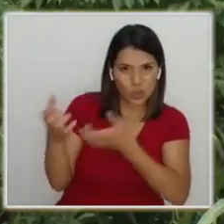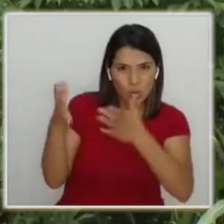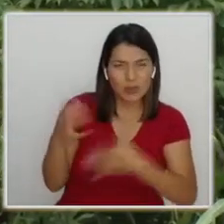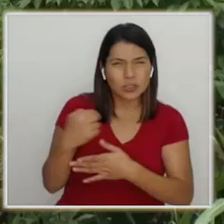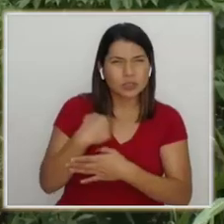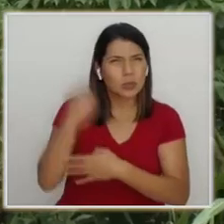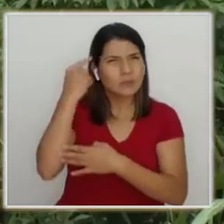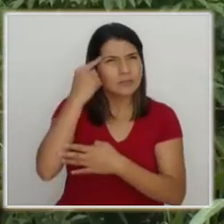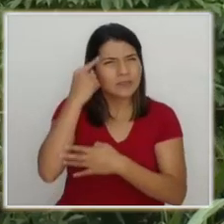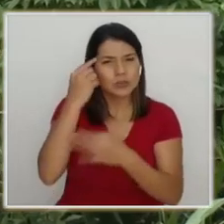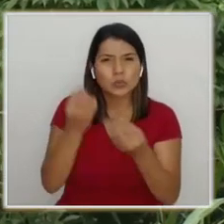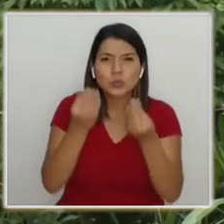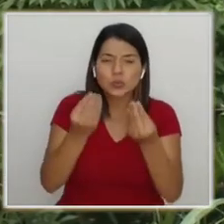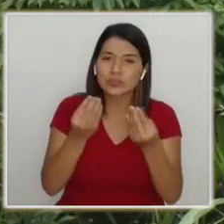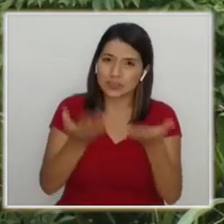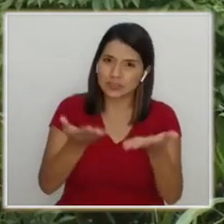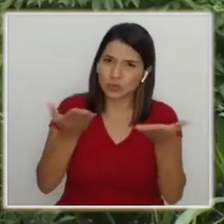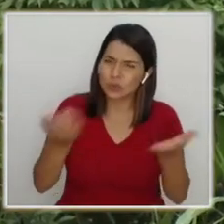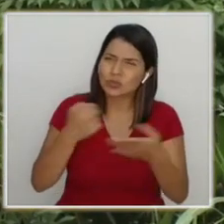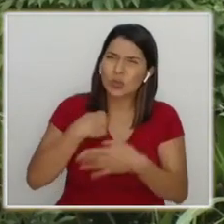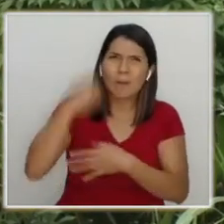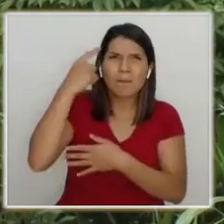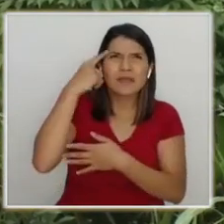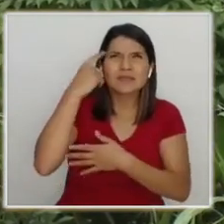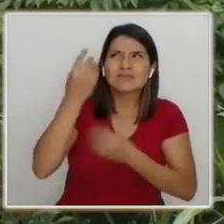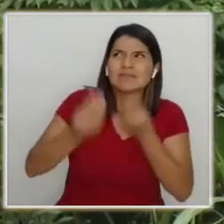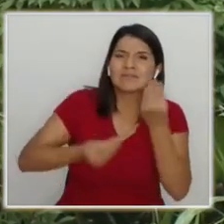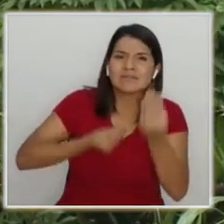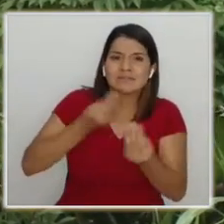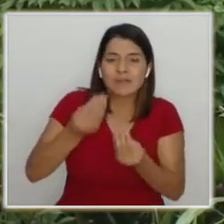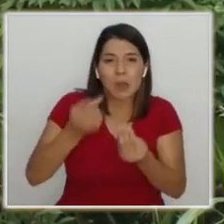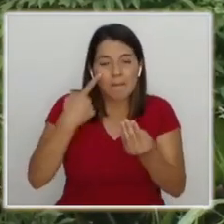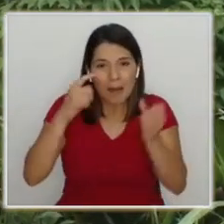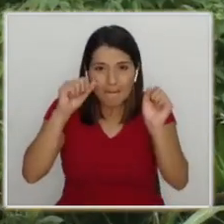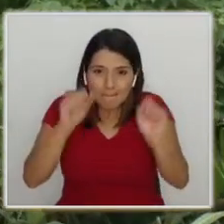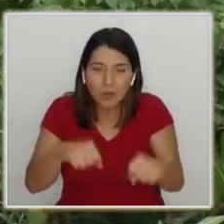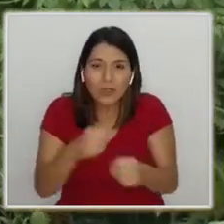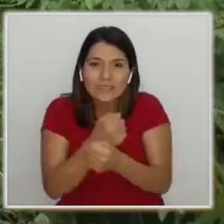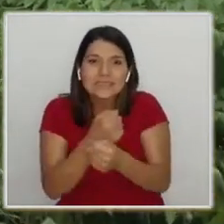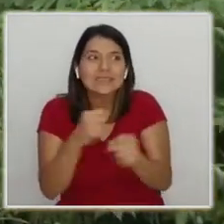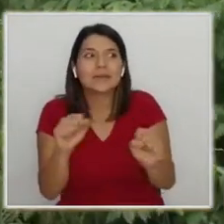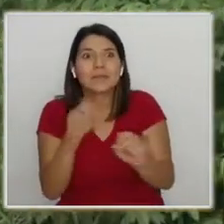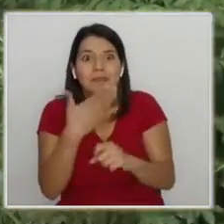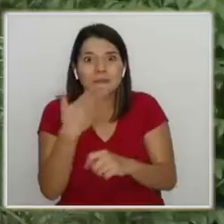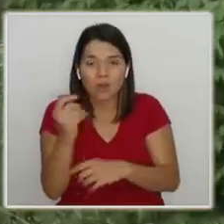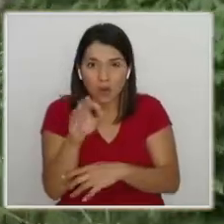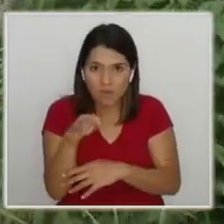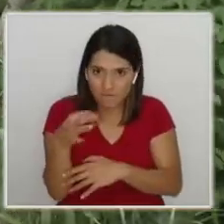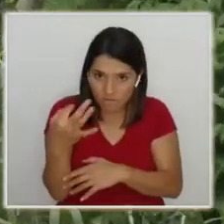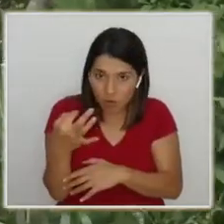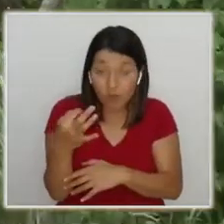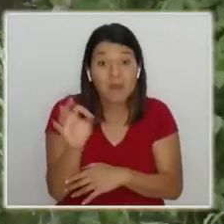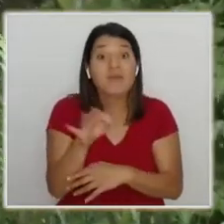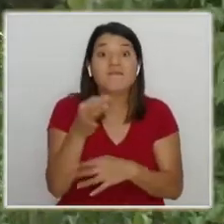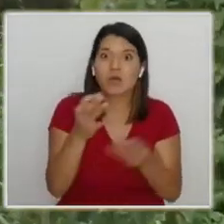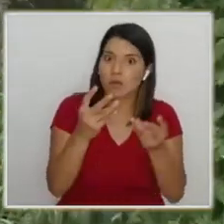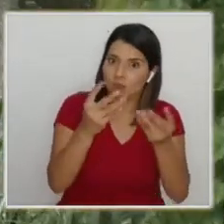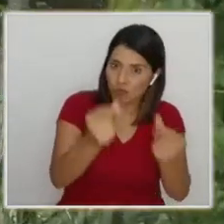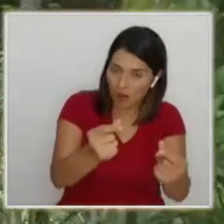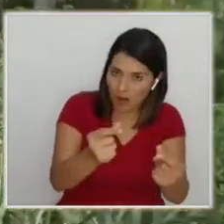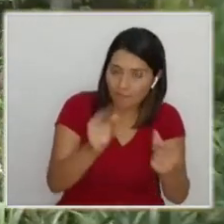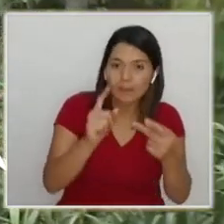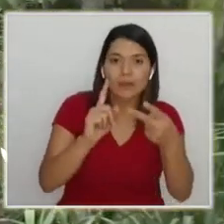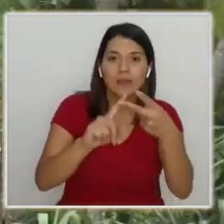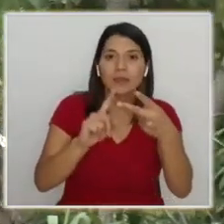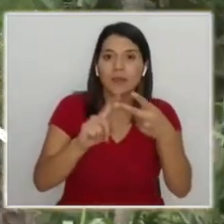¿cómo hago para hacer el rescate de la mejor forma? Que sea rápido, que sea hasta donde fuera